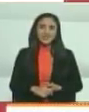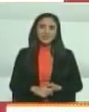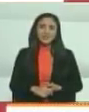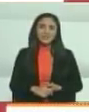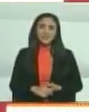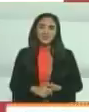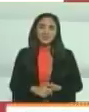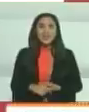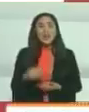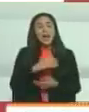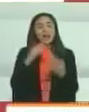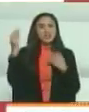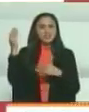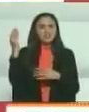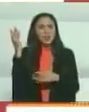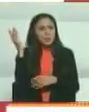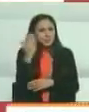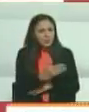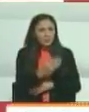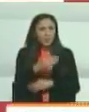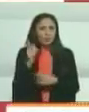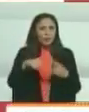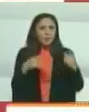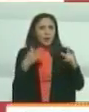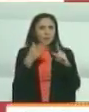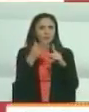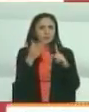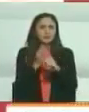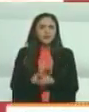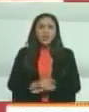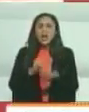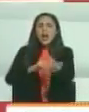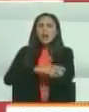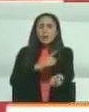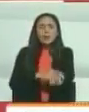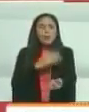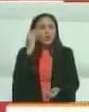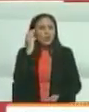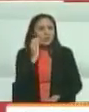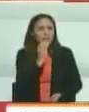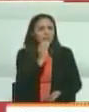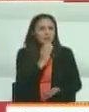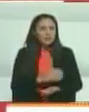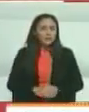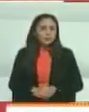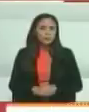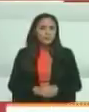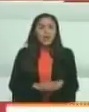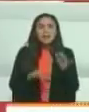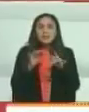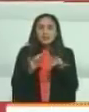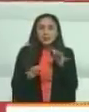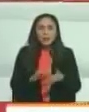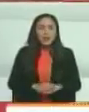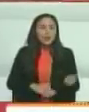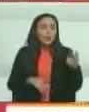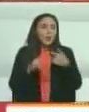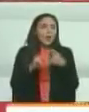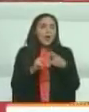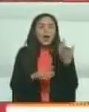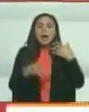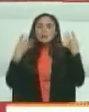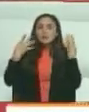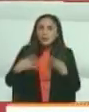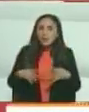Sancionaron a Tania, a Fidel Vázquez, al hermano Fidel Vázquez, secretario de la Asamblea. A Caroli, a Cilia,